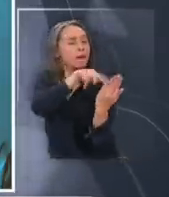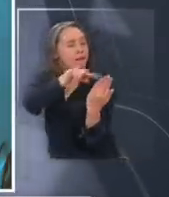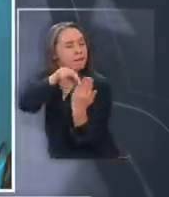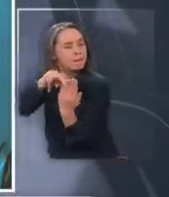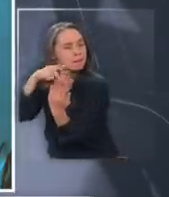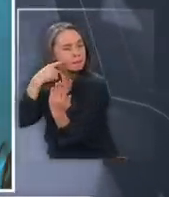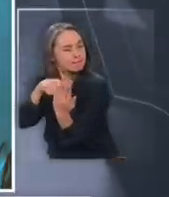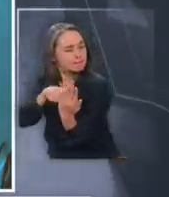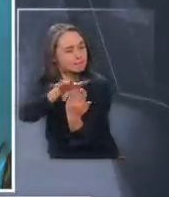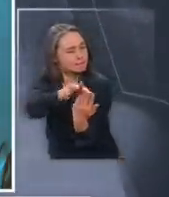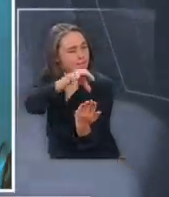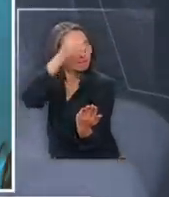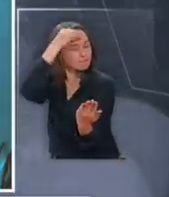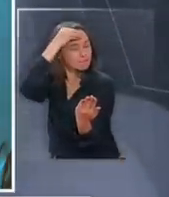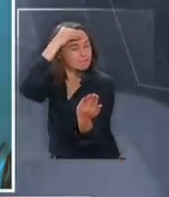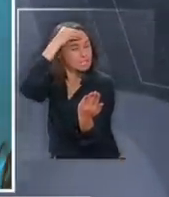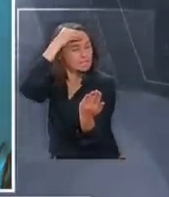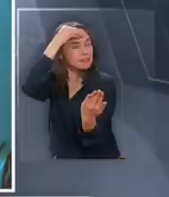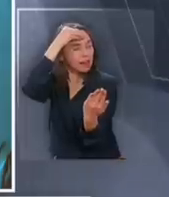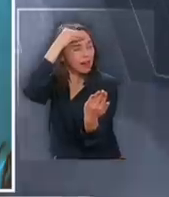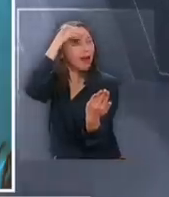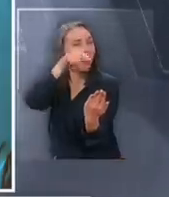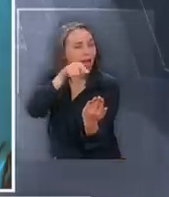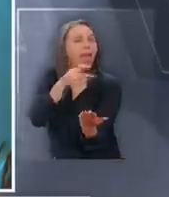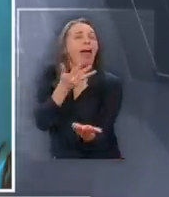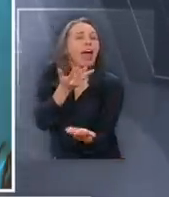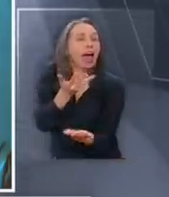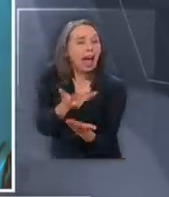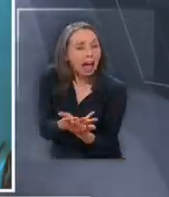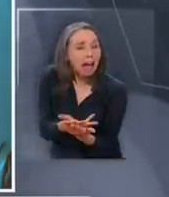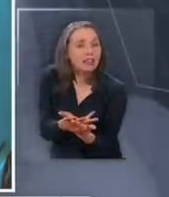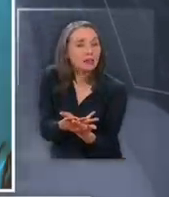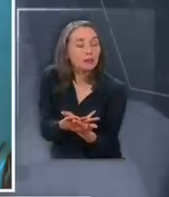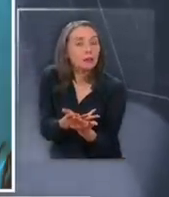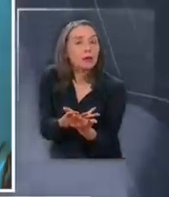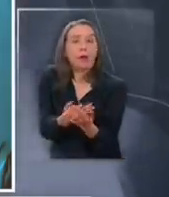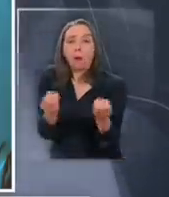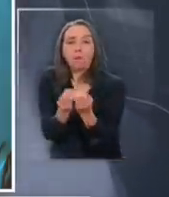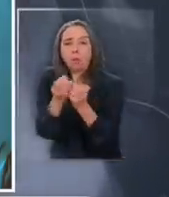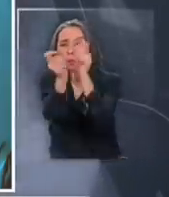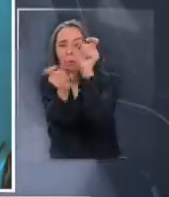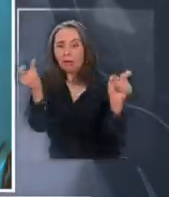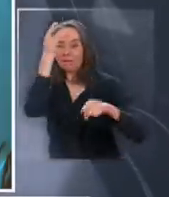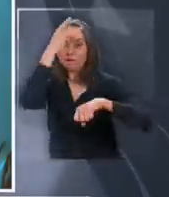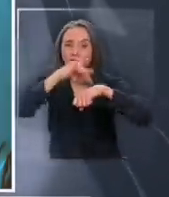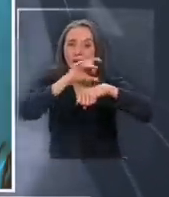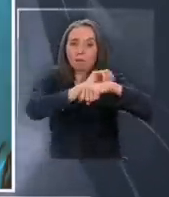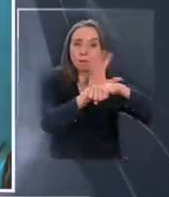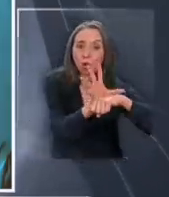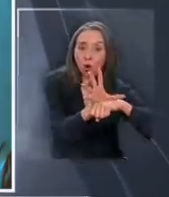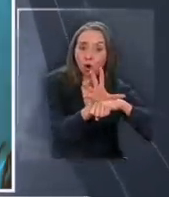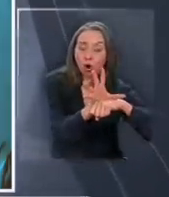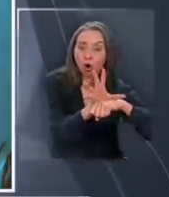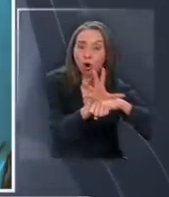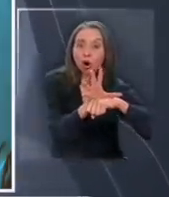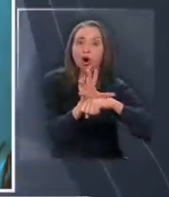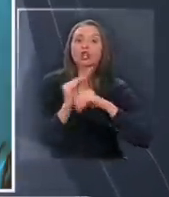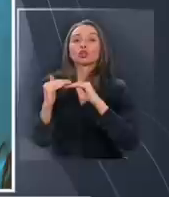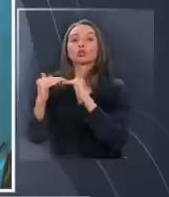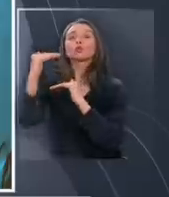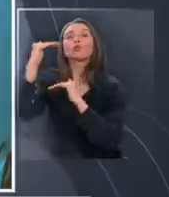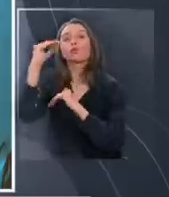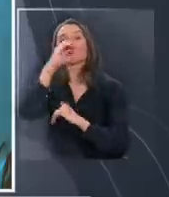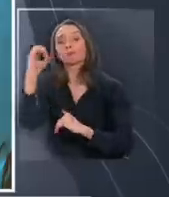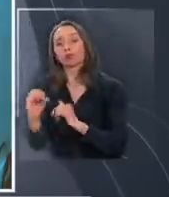conclusión que uno puede sacar que cuando hay una gran cantidad de casos, aumenta la